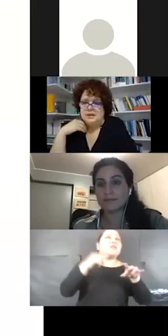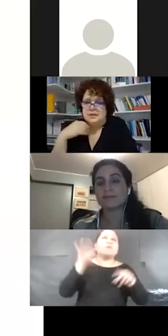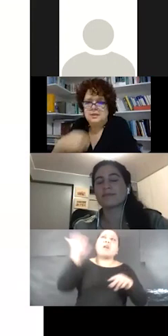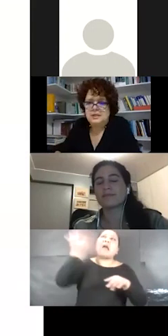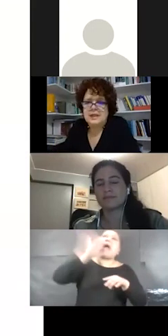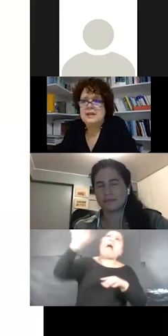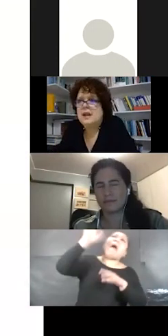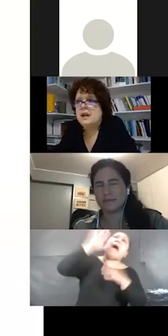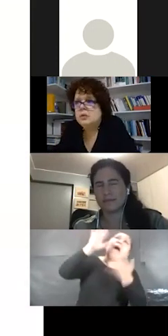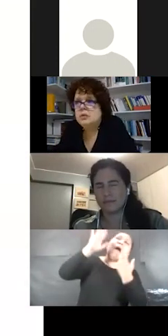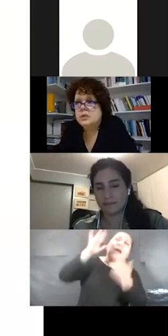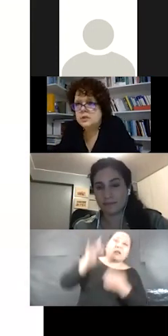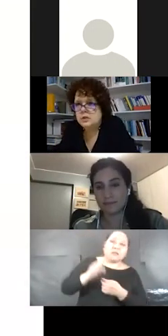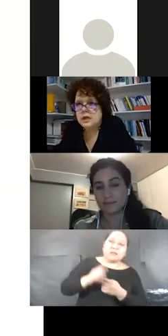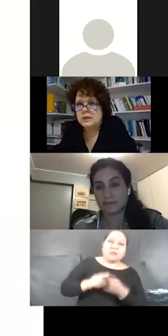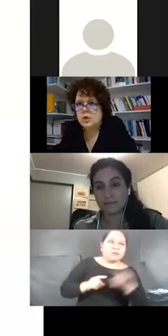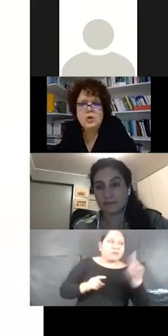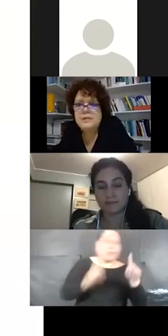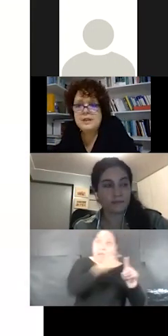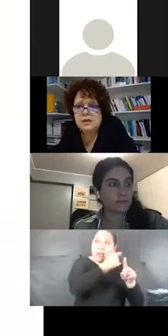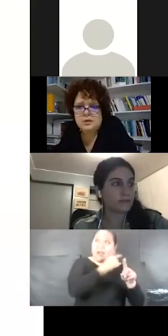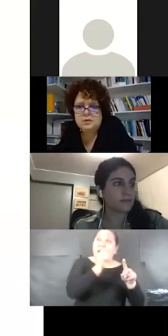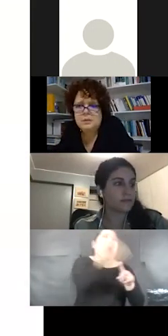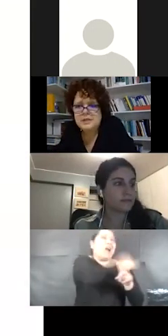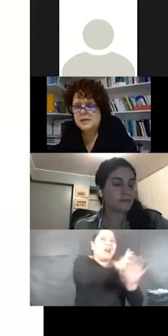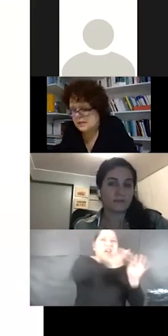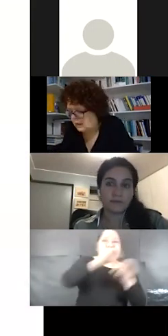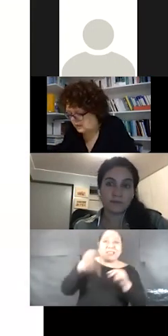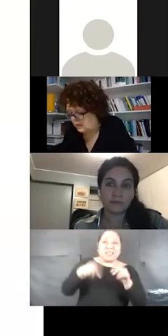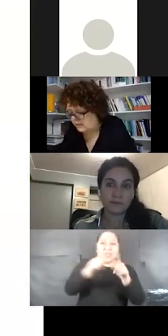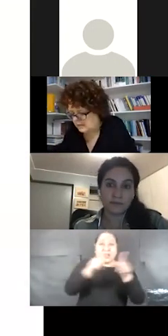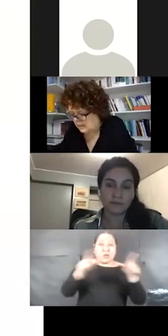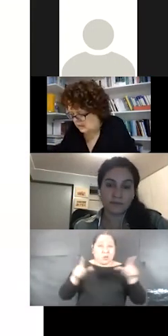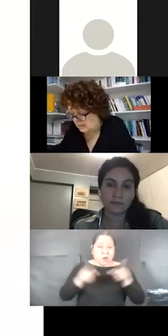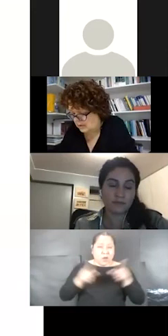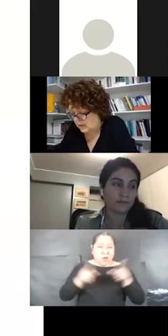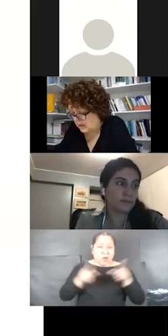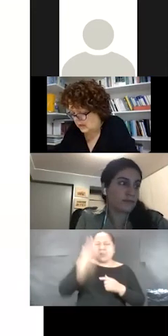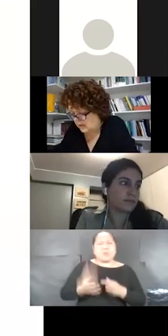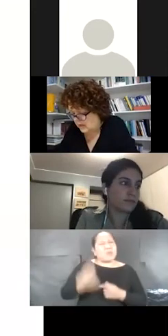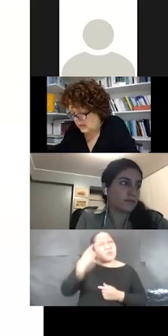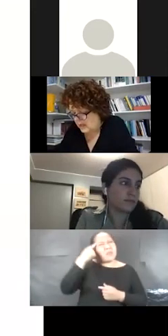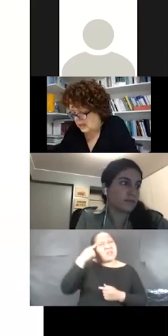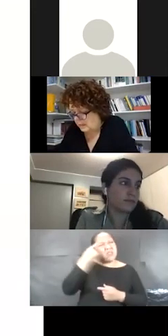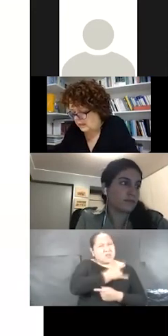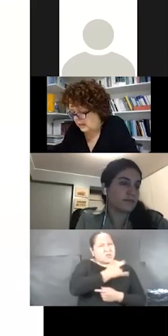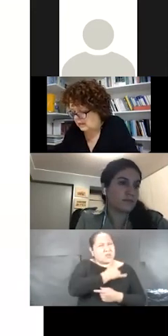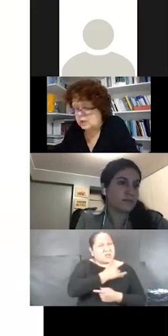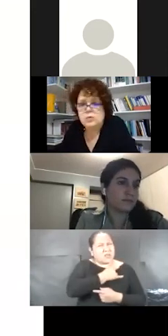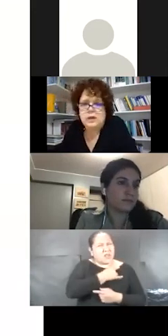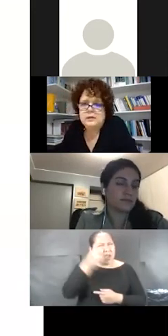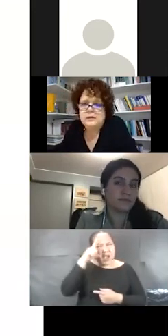persona, ¿no? Entonces, este era un sitio que era todo de vidrio. Me parece que es Gallaudet de la universidad, me pareció genial. Esa es la parte